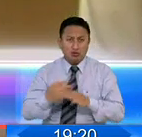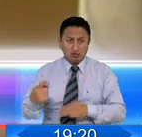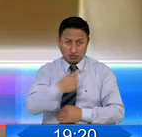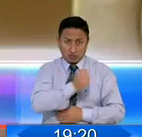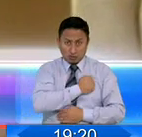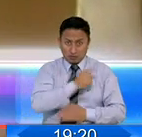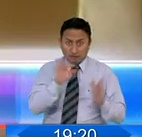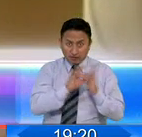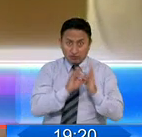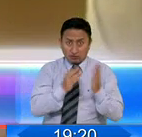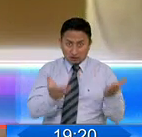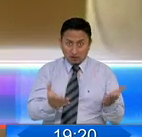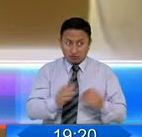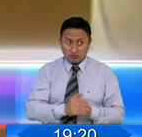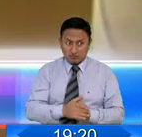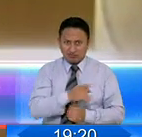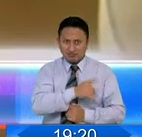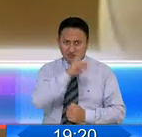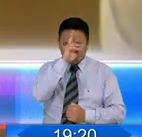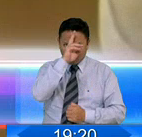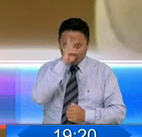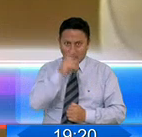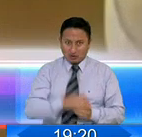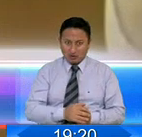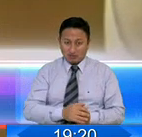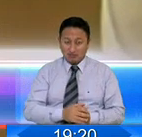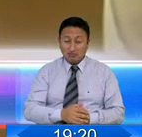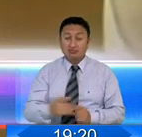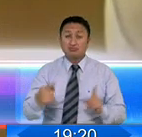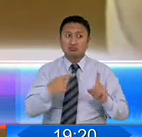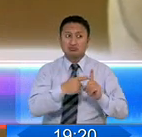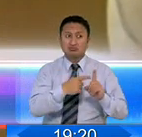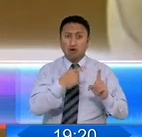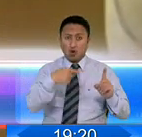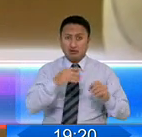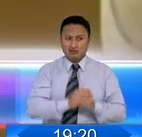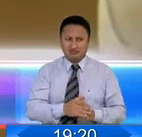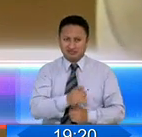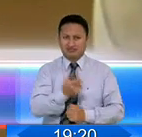Facebook, abusadores, Zuckerberg, ¿qué se llama?